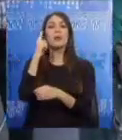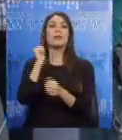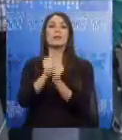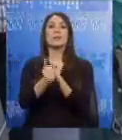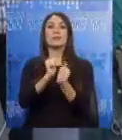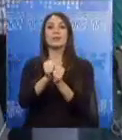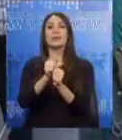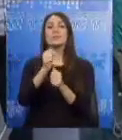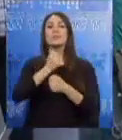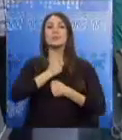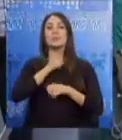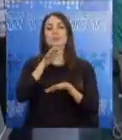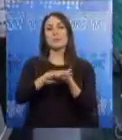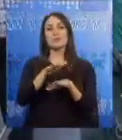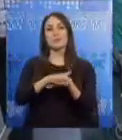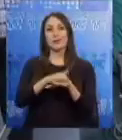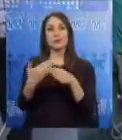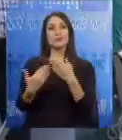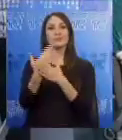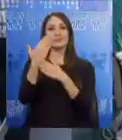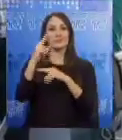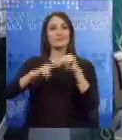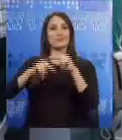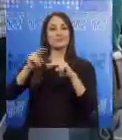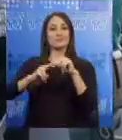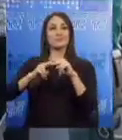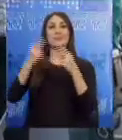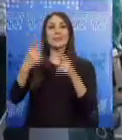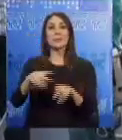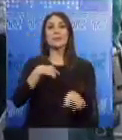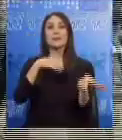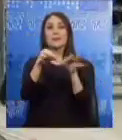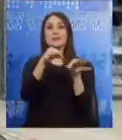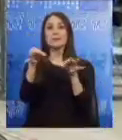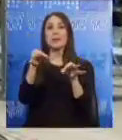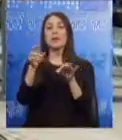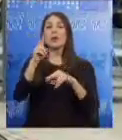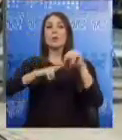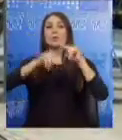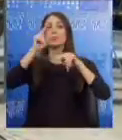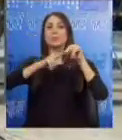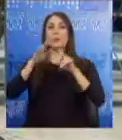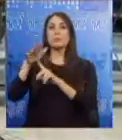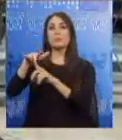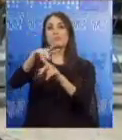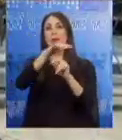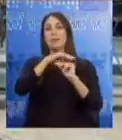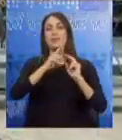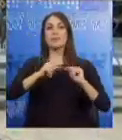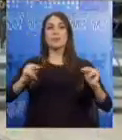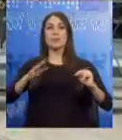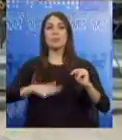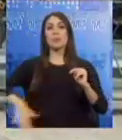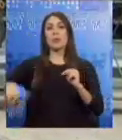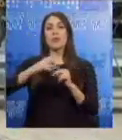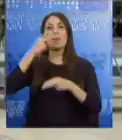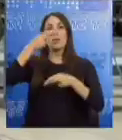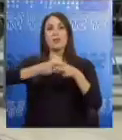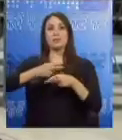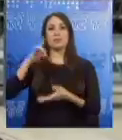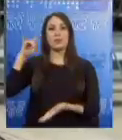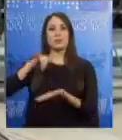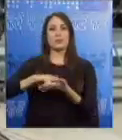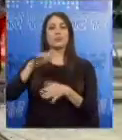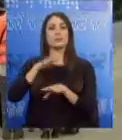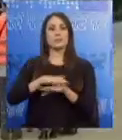la agenda presidencial culmina con la visita y explicación técnica de la construcción del parque ecológico en un área del ex aeropuerto de machala